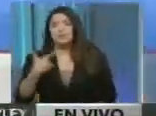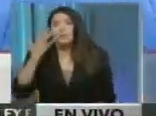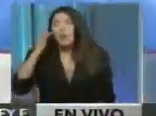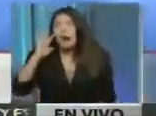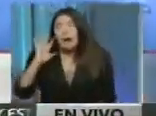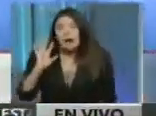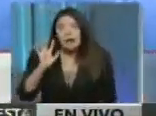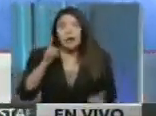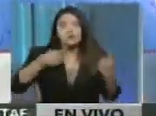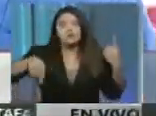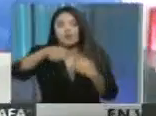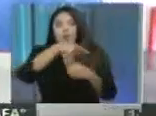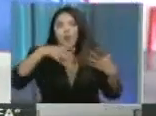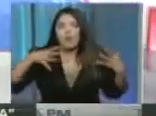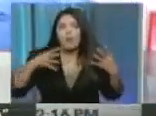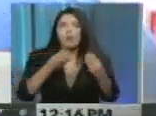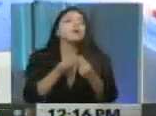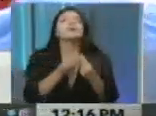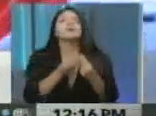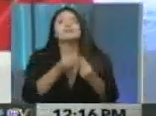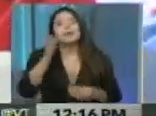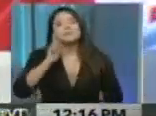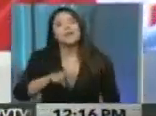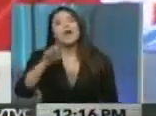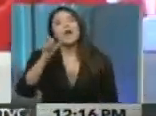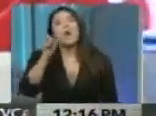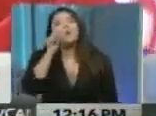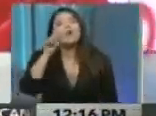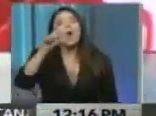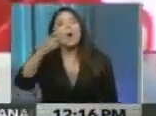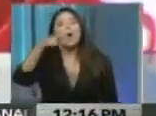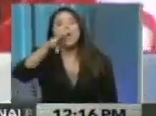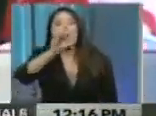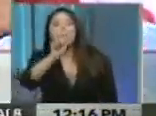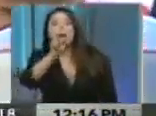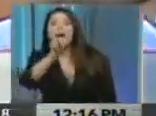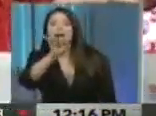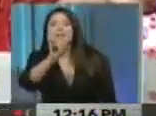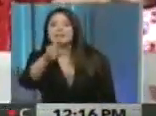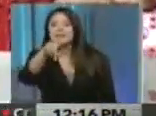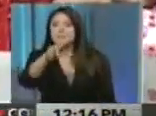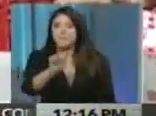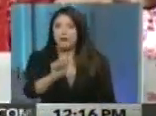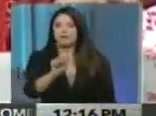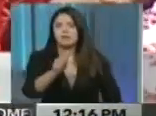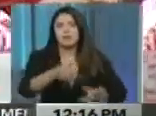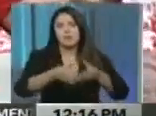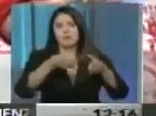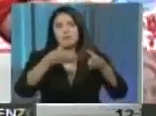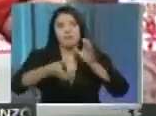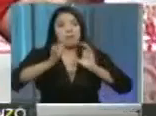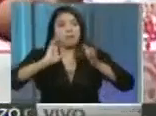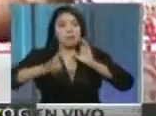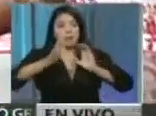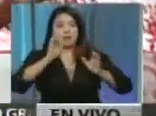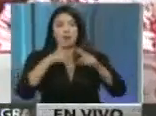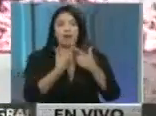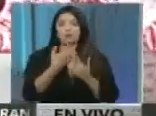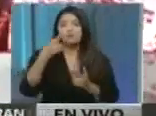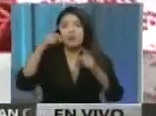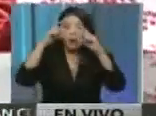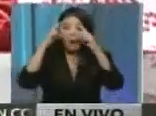se juntó con Guanipa y se pasó de palos. Y entonces Ramos Ayús